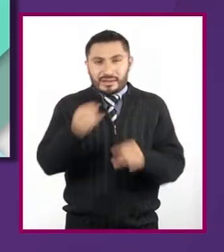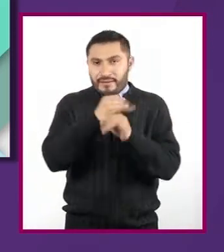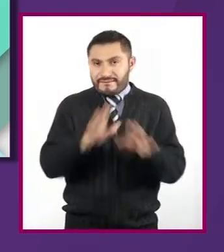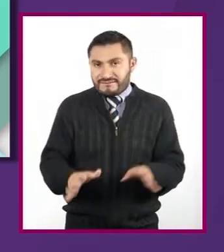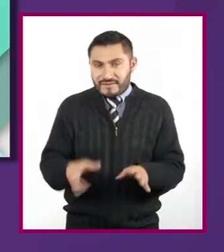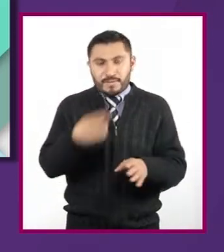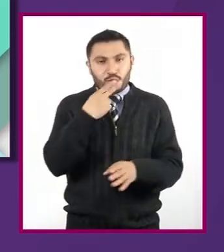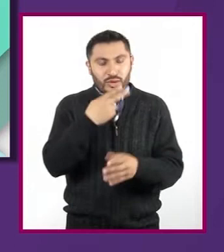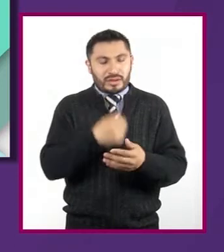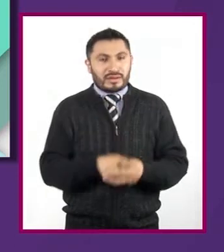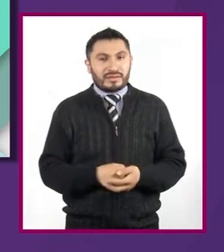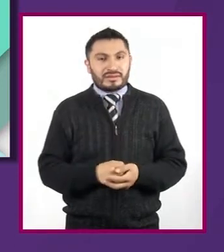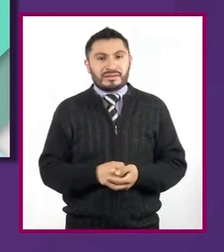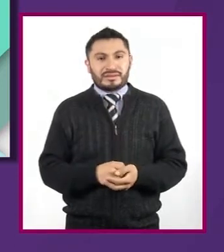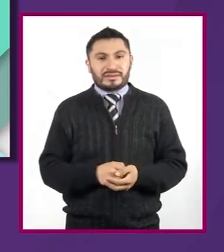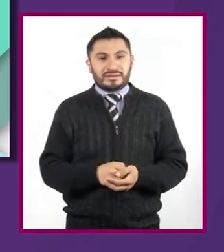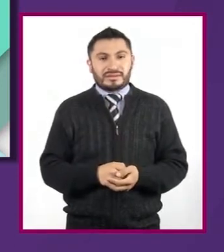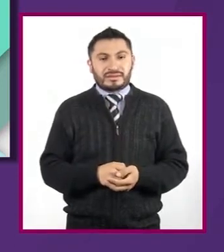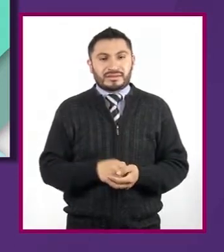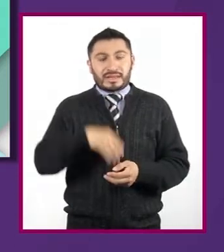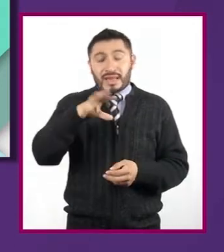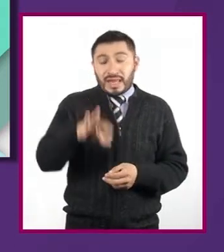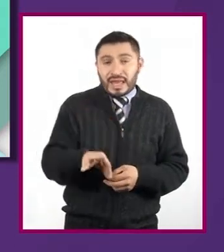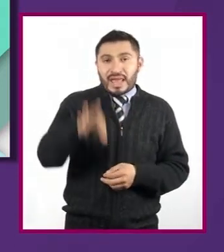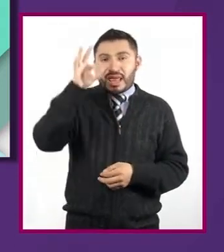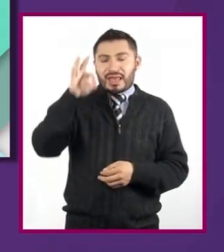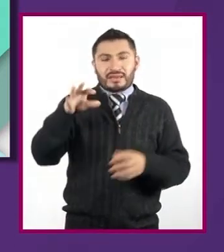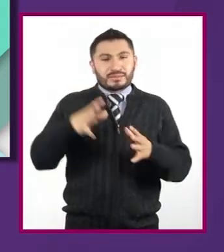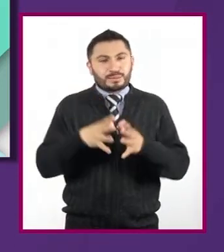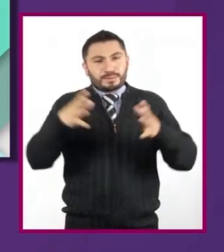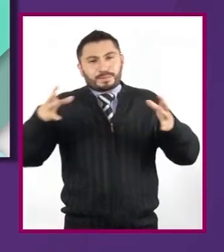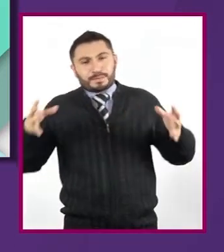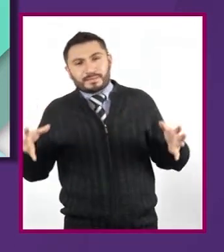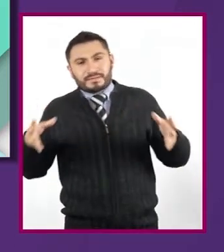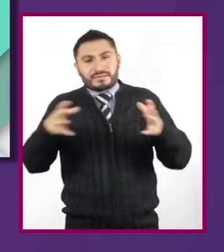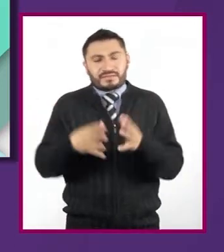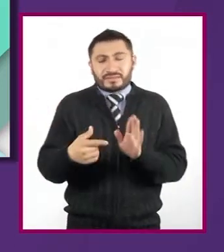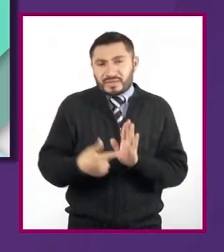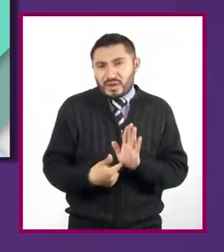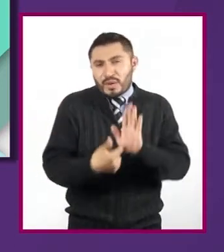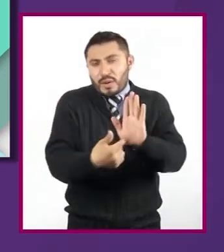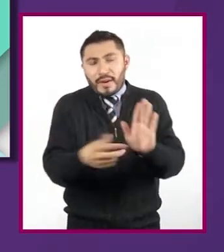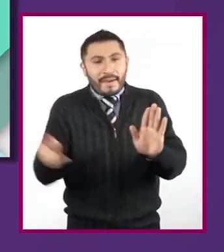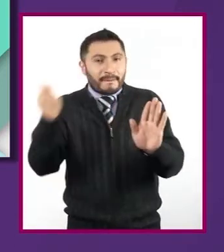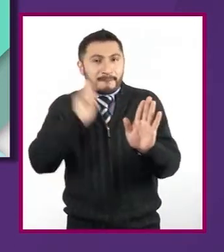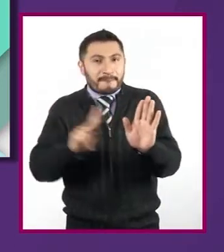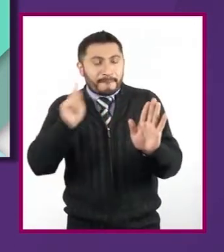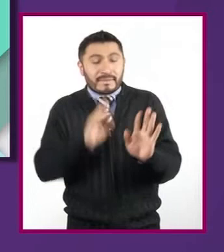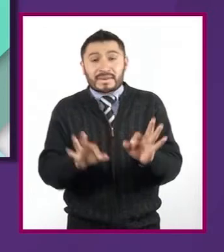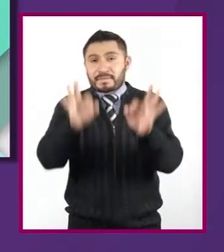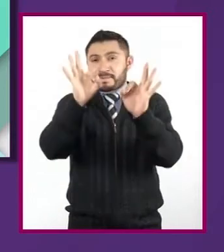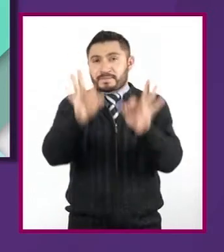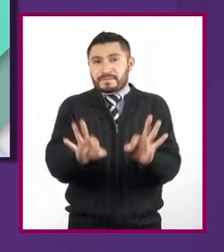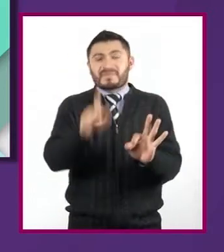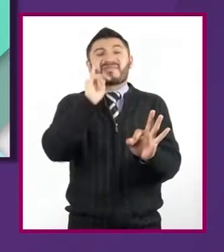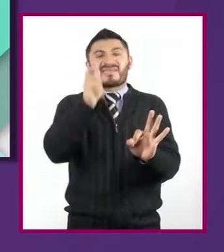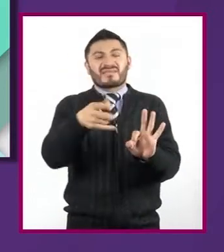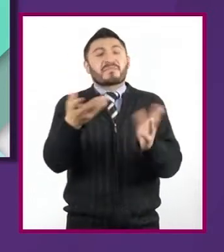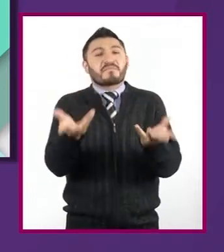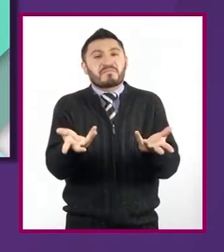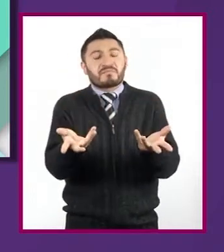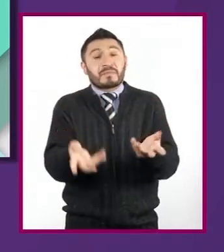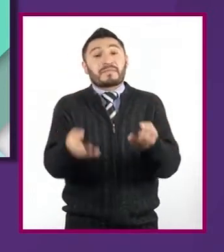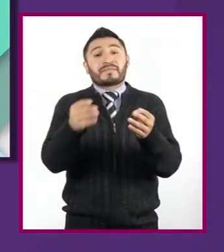que se utilizará, la elección de un tamaño adecuado de la muestra con precisión, es decir,